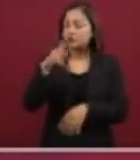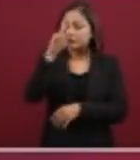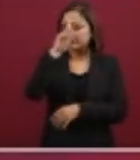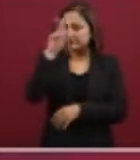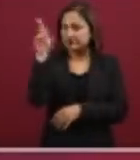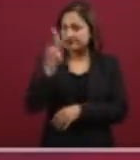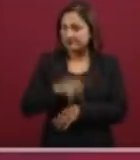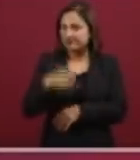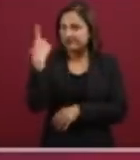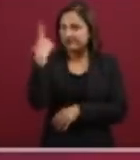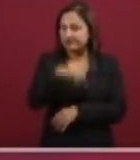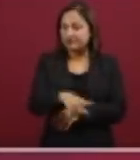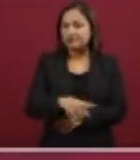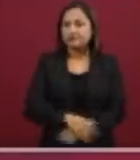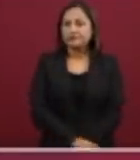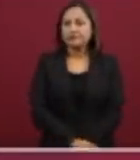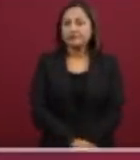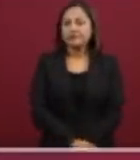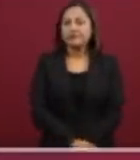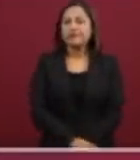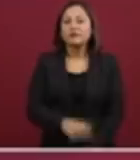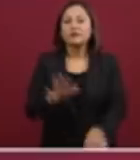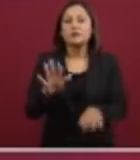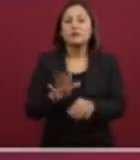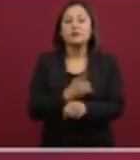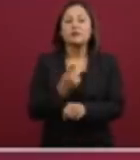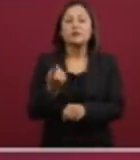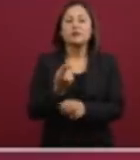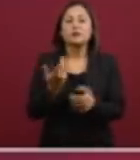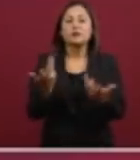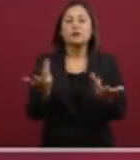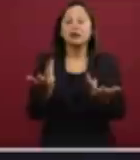no hay una frontera